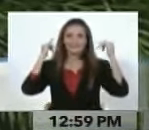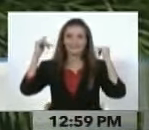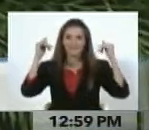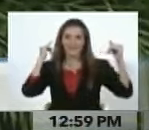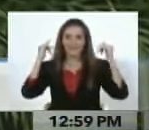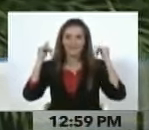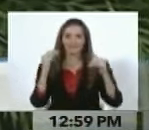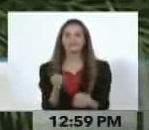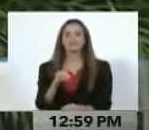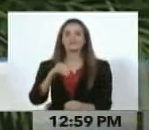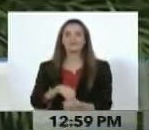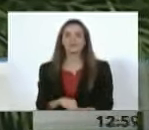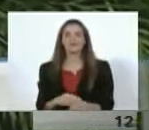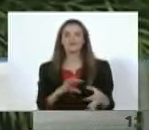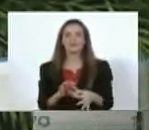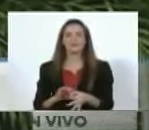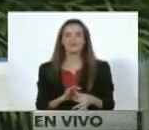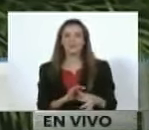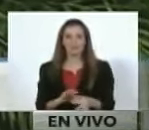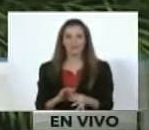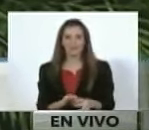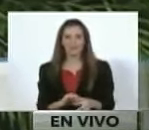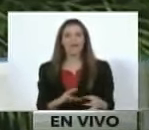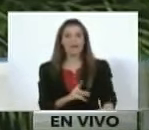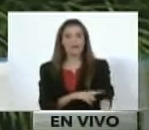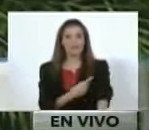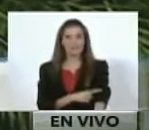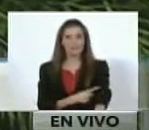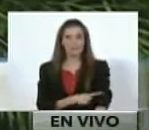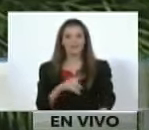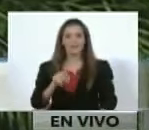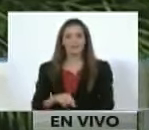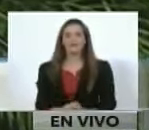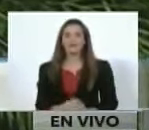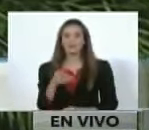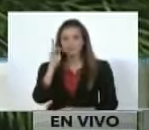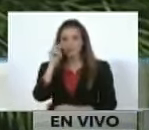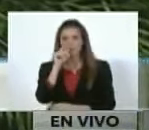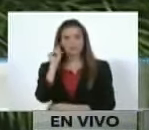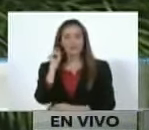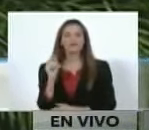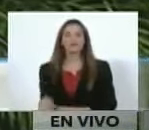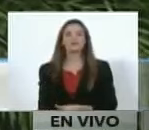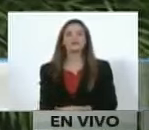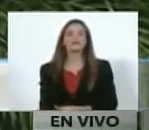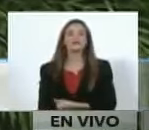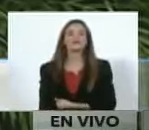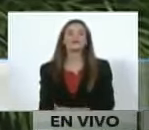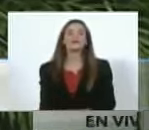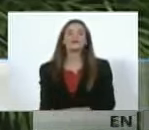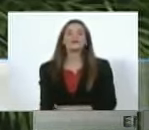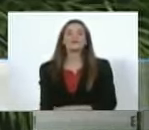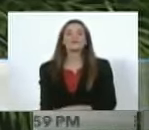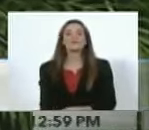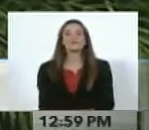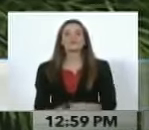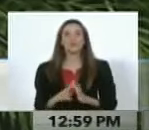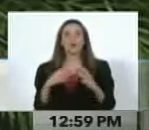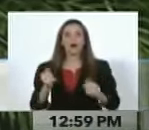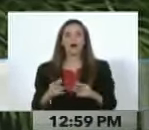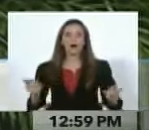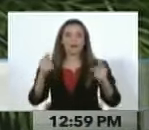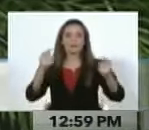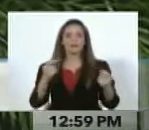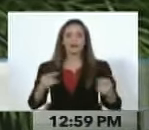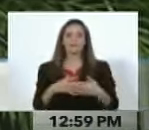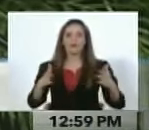la inclusión, la solidaridad, la hermandad a los docentes que, pese a toda la campaña en contra, abrieron